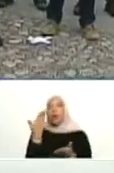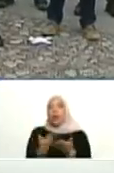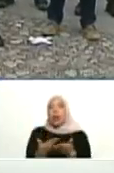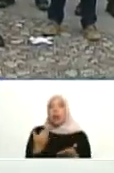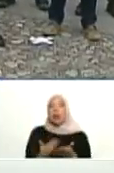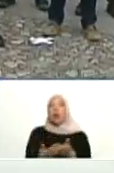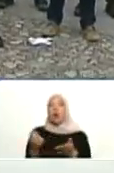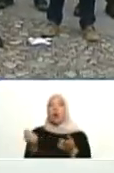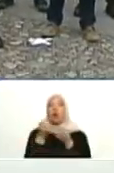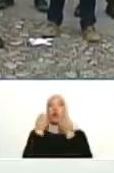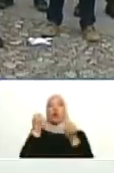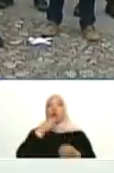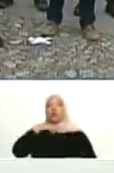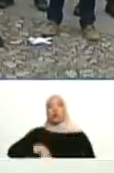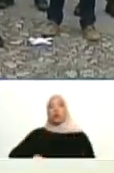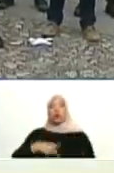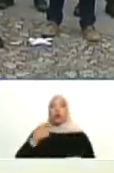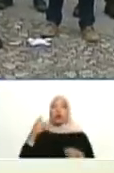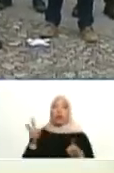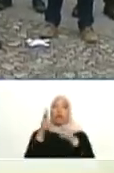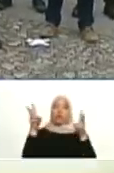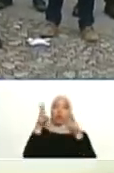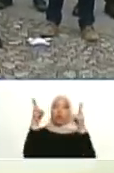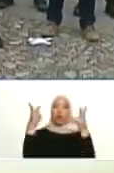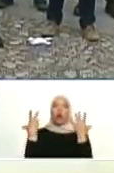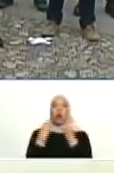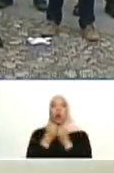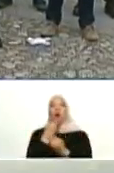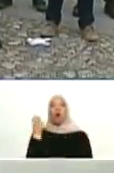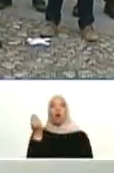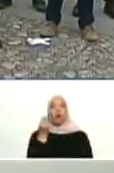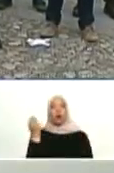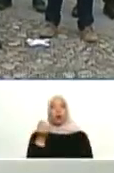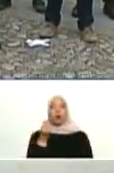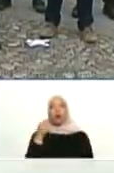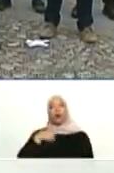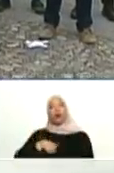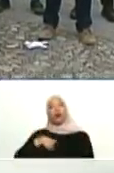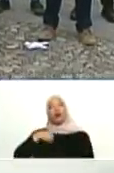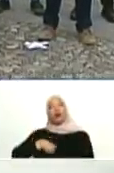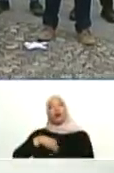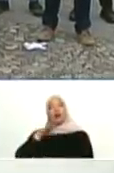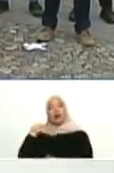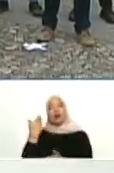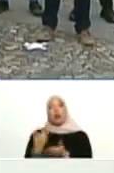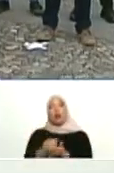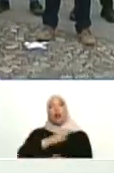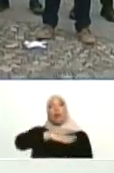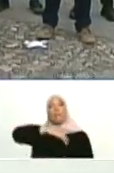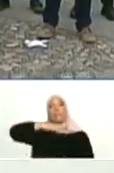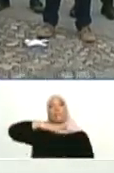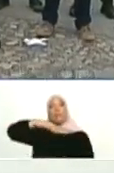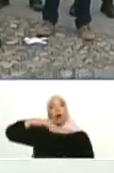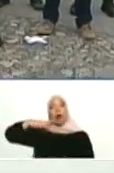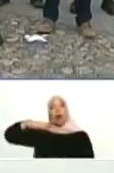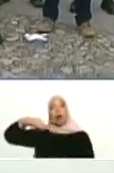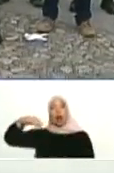tanta lucha, de tanta historia, de tantas victorias, de tanto amor. Este mar, testigo de tantas cosas.